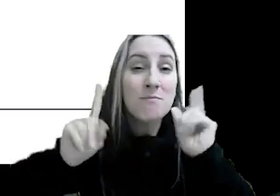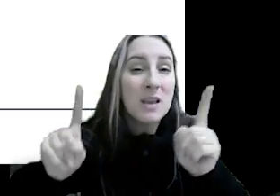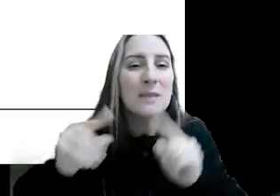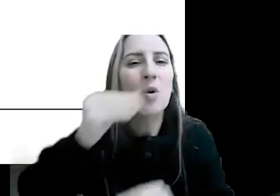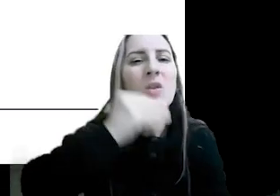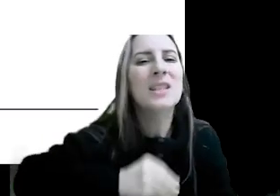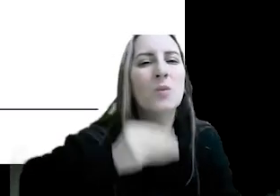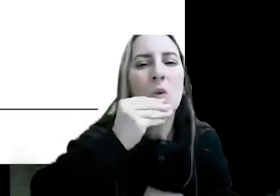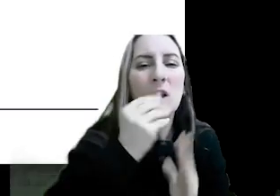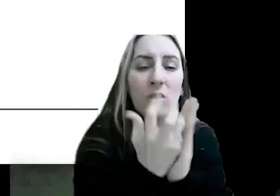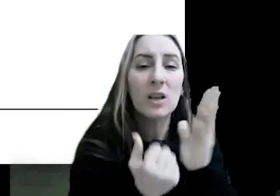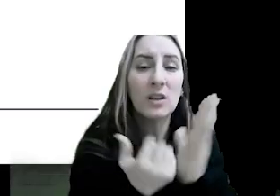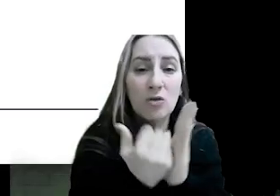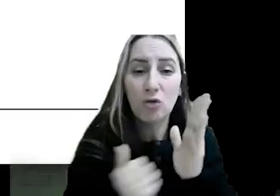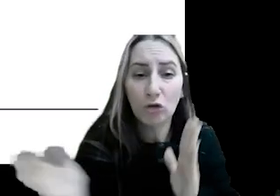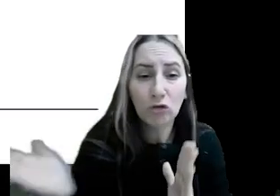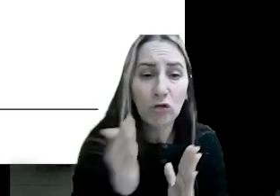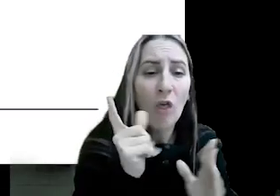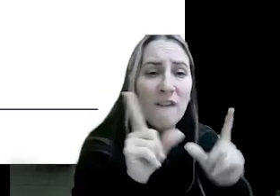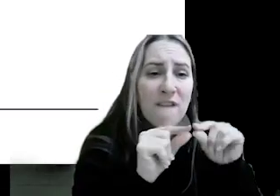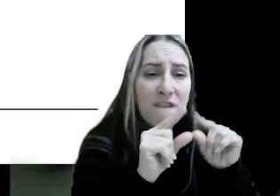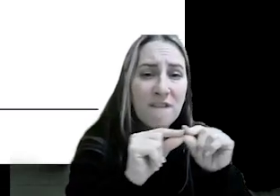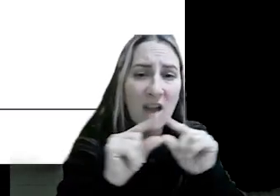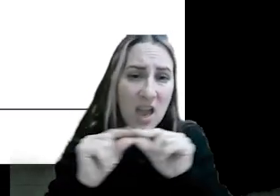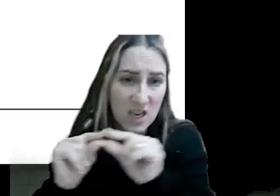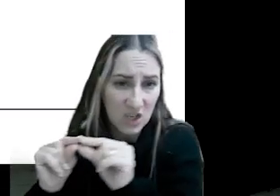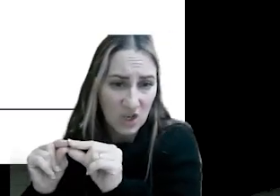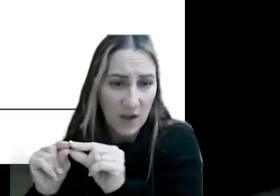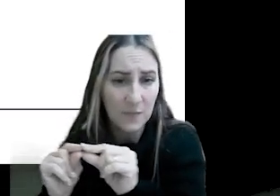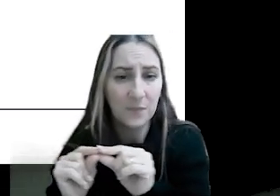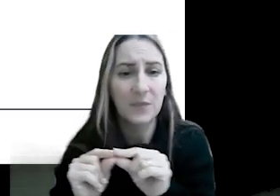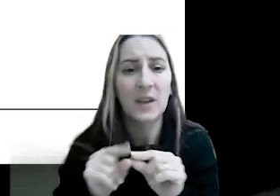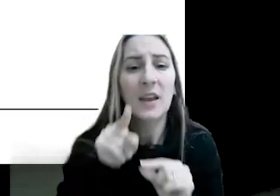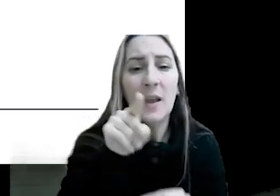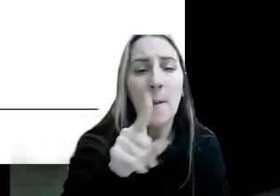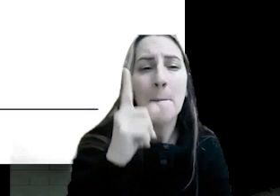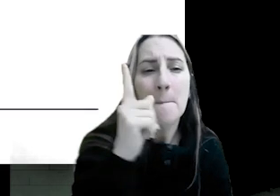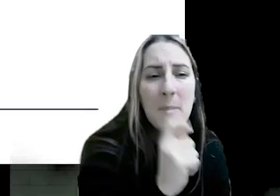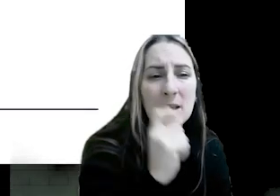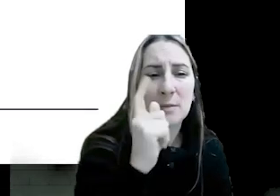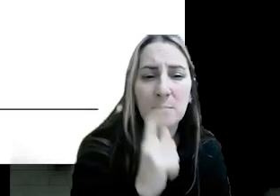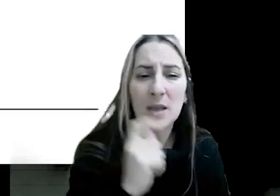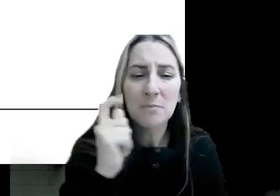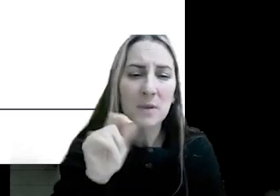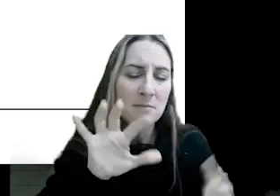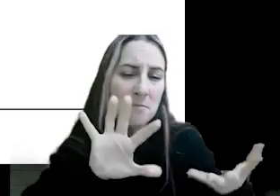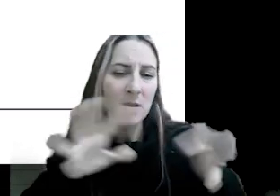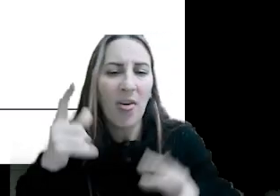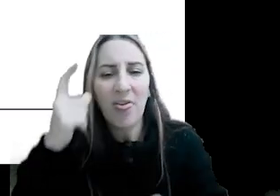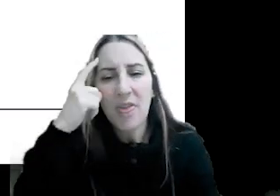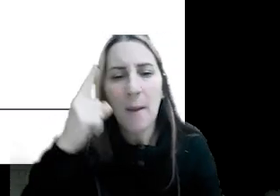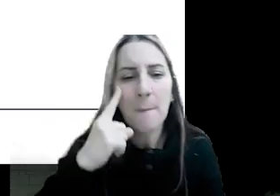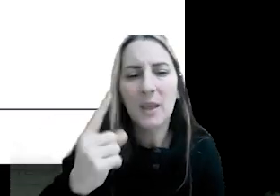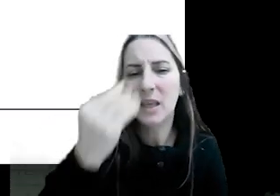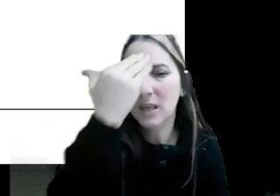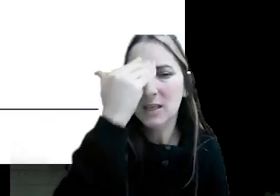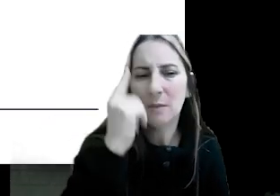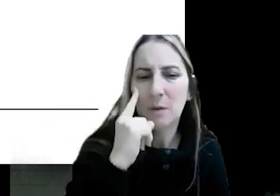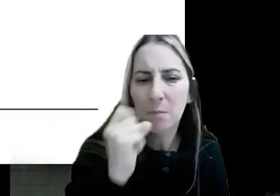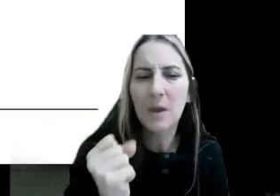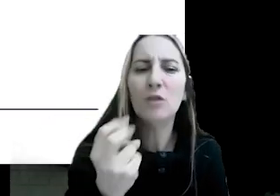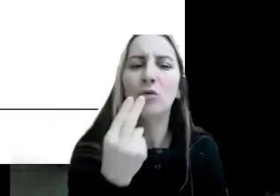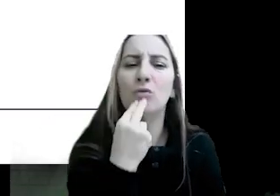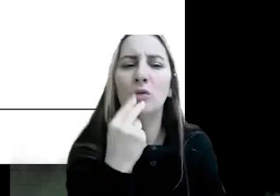retenciones todos estos periodos. Si ustedes se fijan, en cada uno de estos meses siempre son más o menos 10.000, 15.000 pesos, 11.000